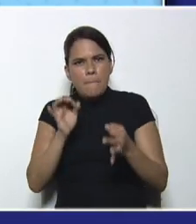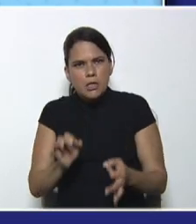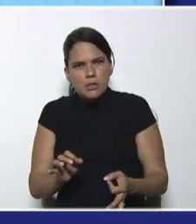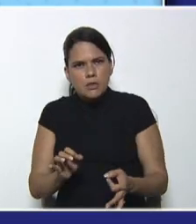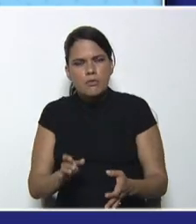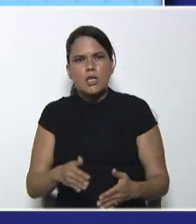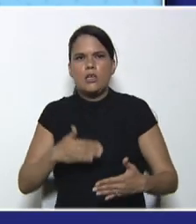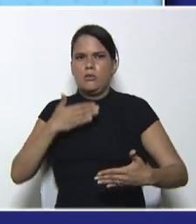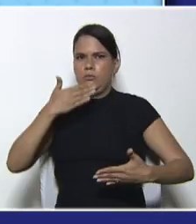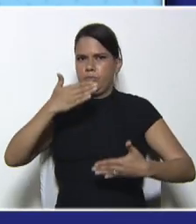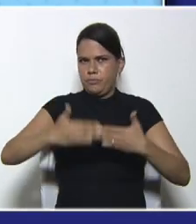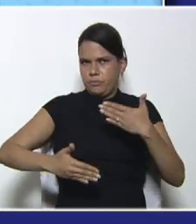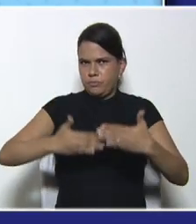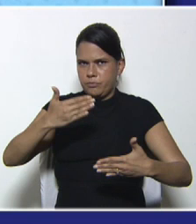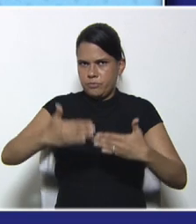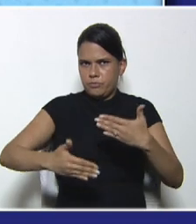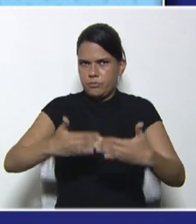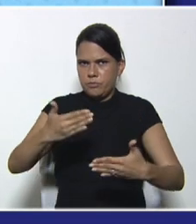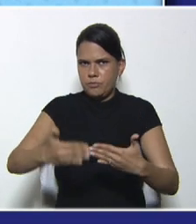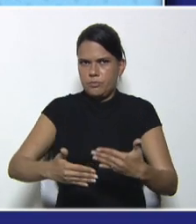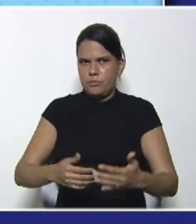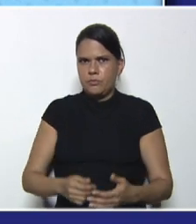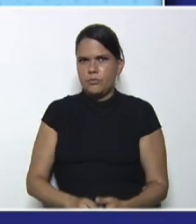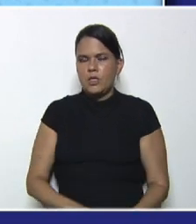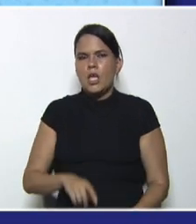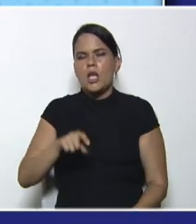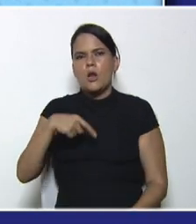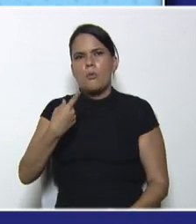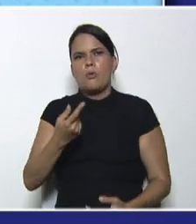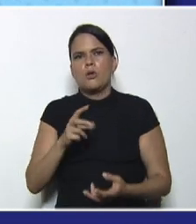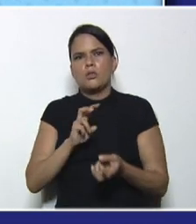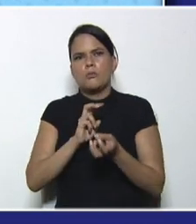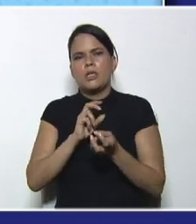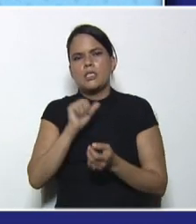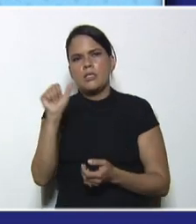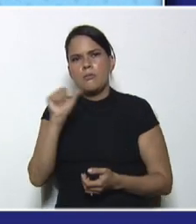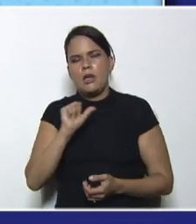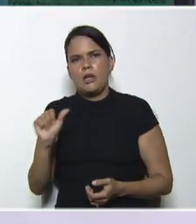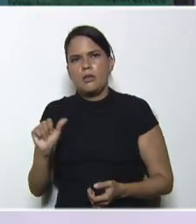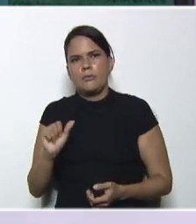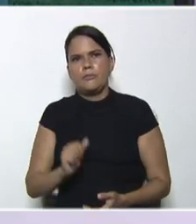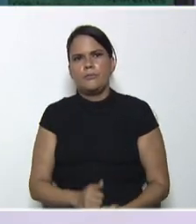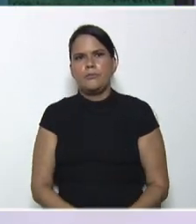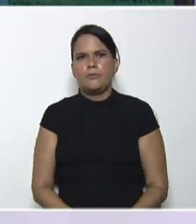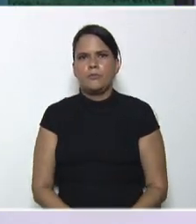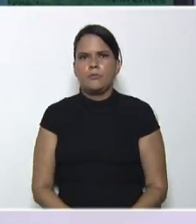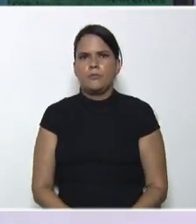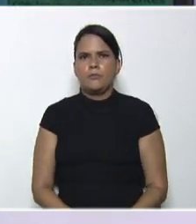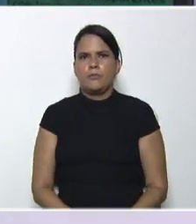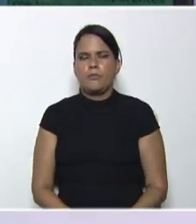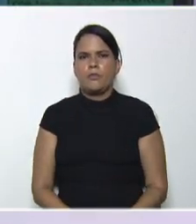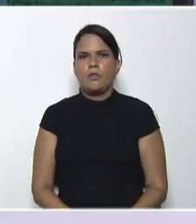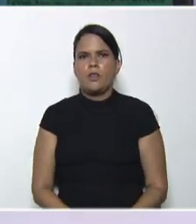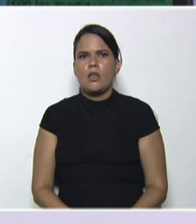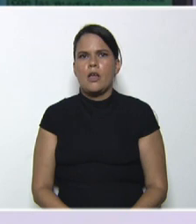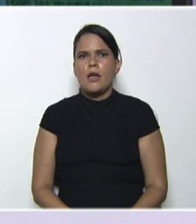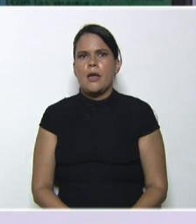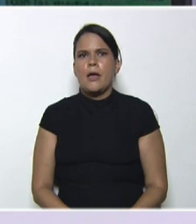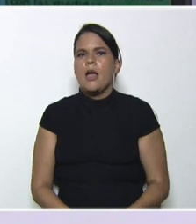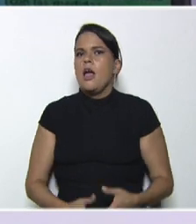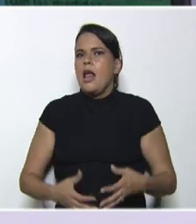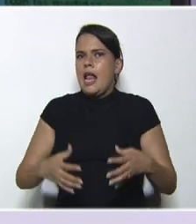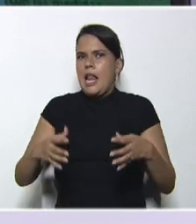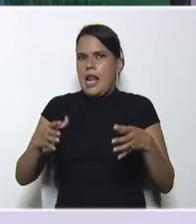desarrolladas en los próximos referentes teóricos las próximas semanas. Tenemos acá entonces la masa que les